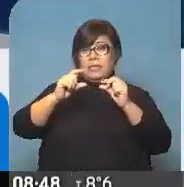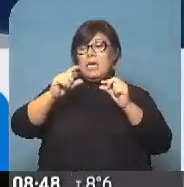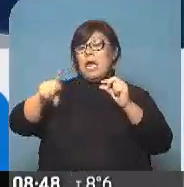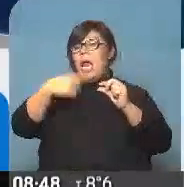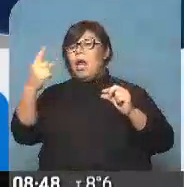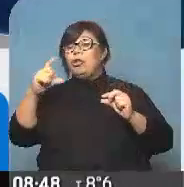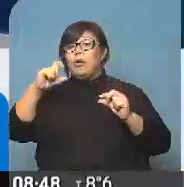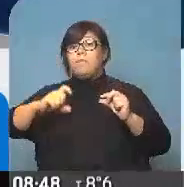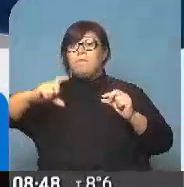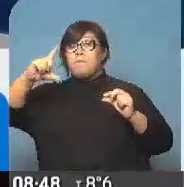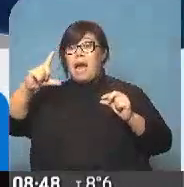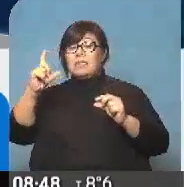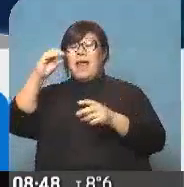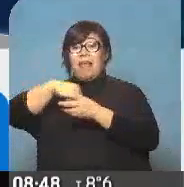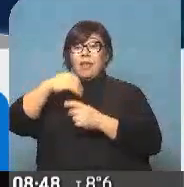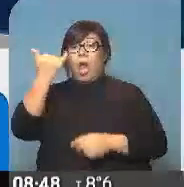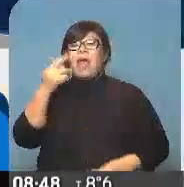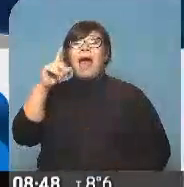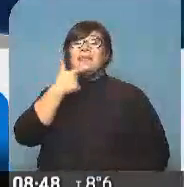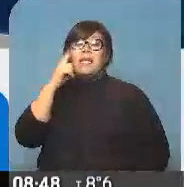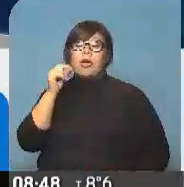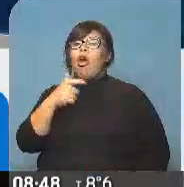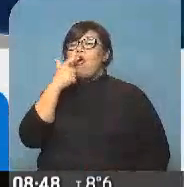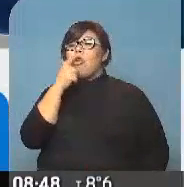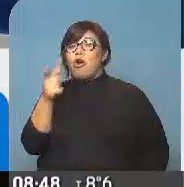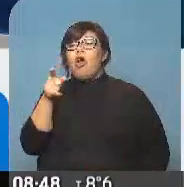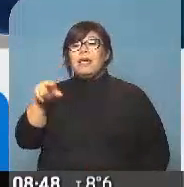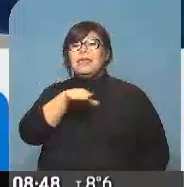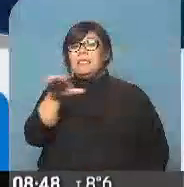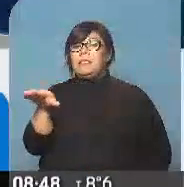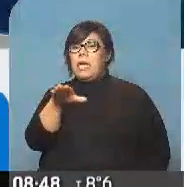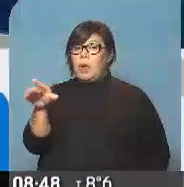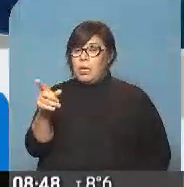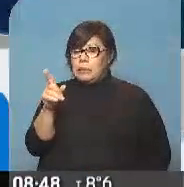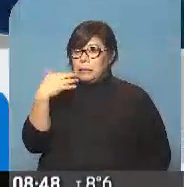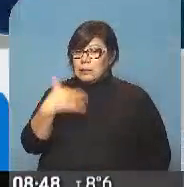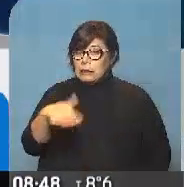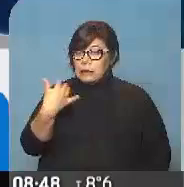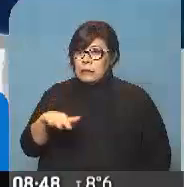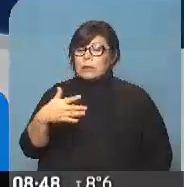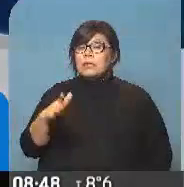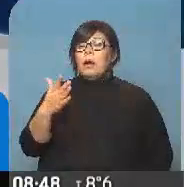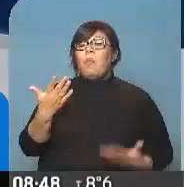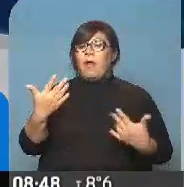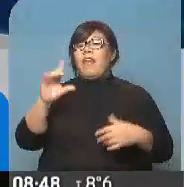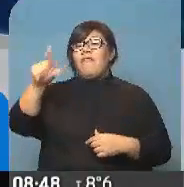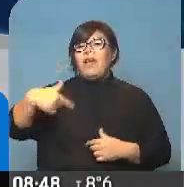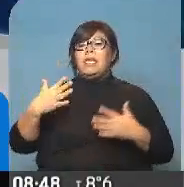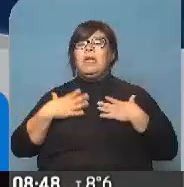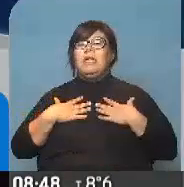es el rojo y es también donde se hace comienza a considerar que hay cierta evidencia de efectos adversos